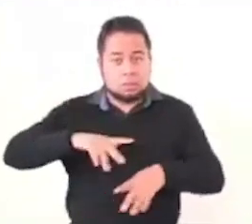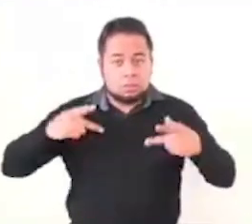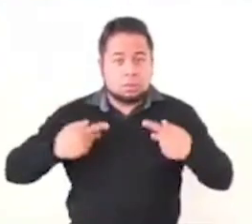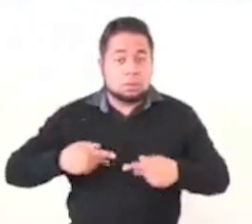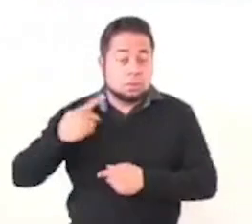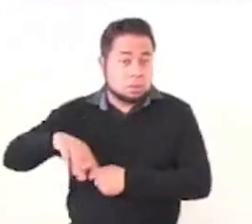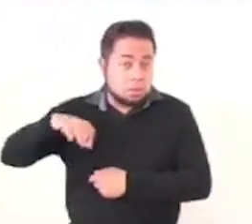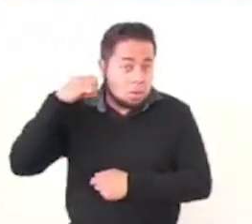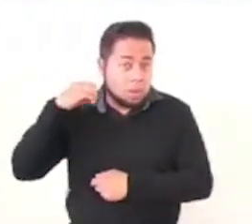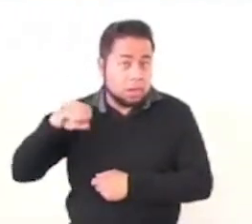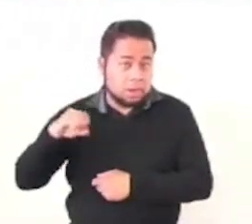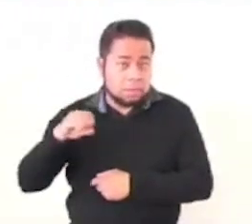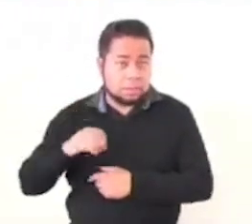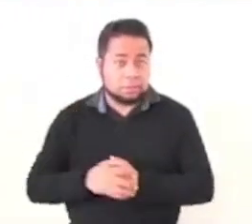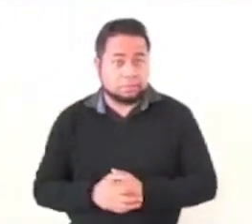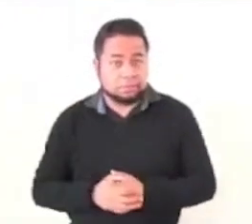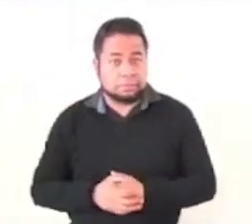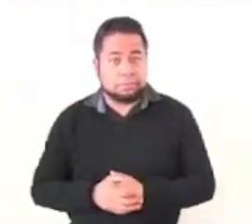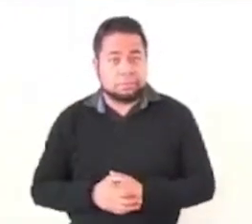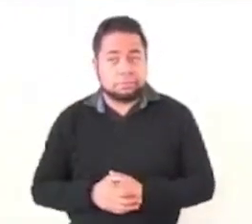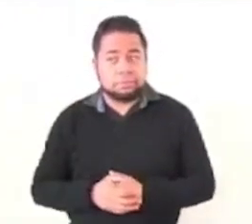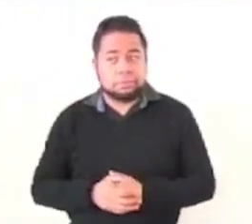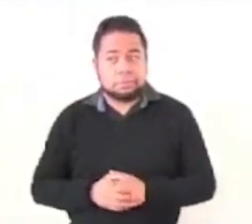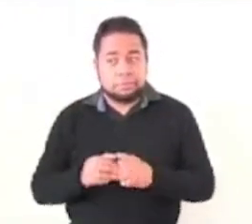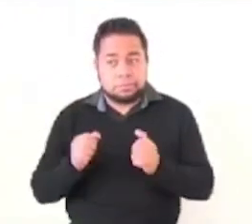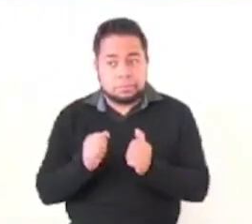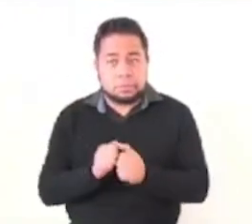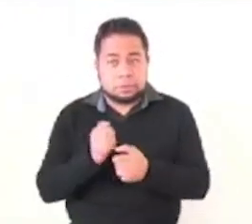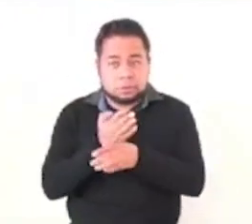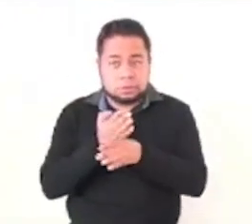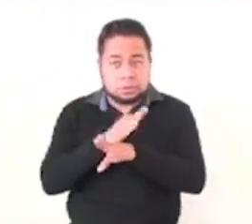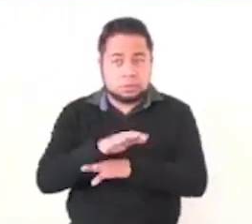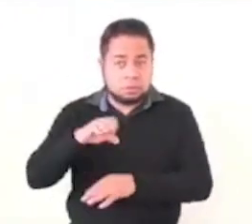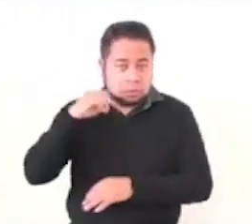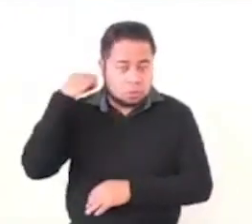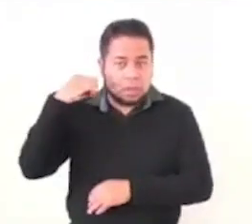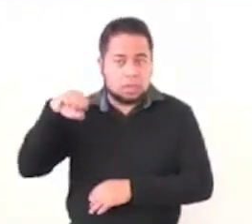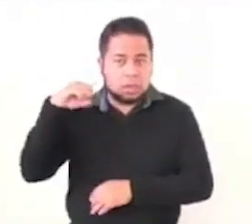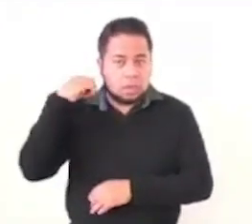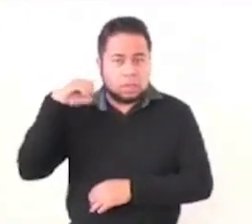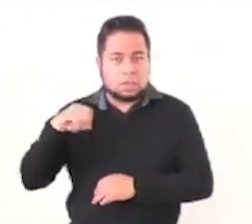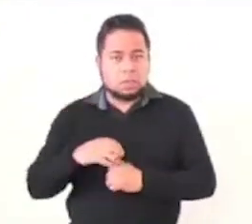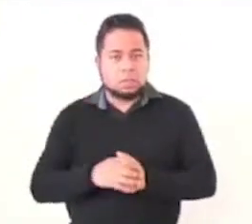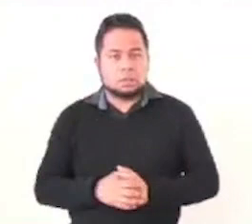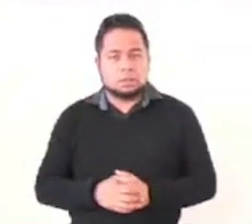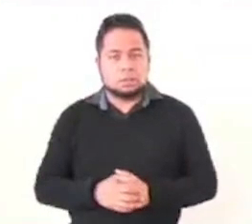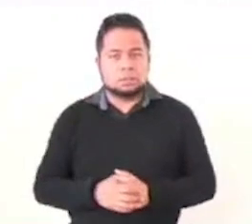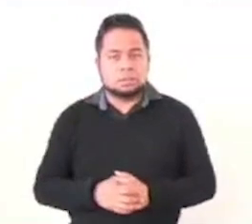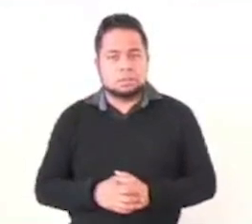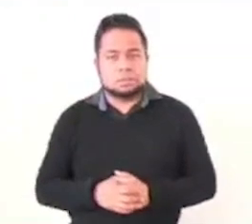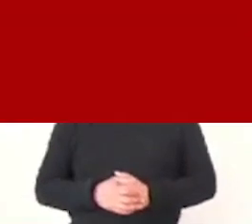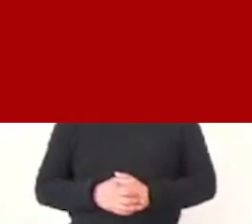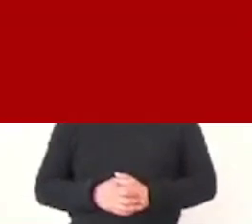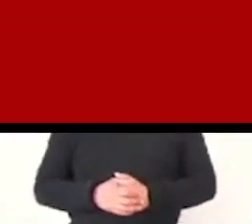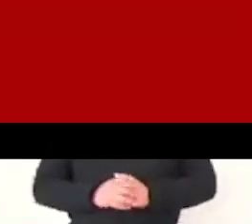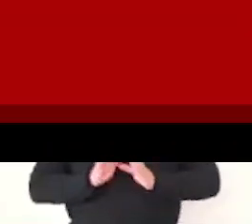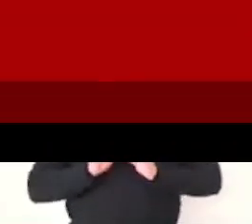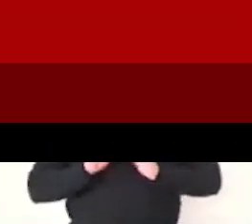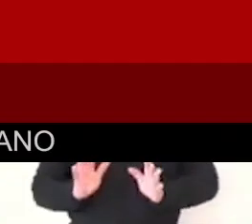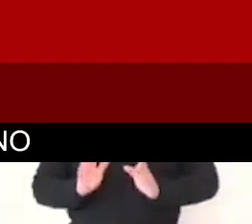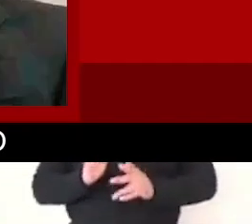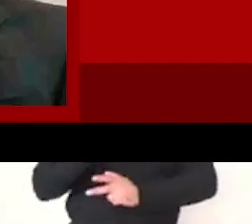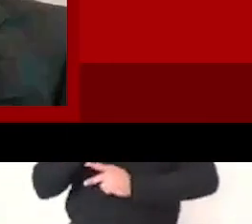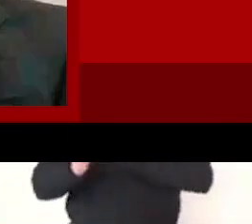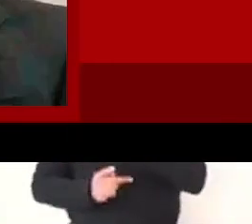secretario usted vive una realidad económica y los oaxaqueños otra realidad económica le espetó al funcionario